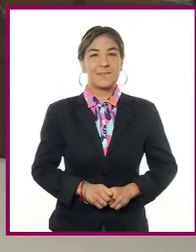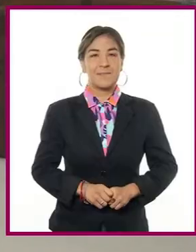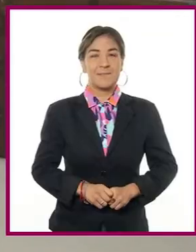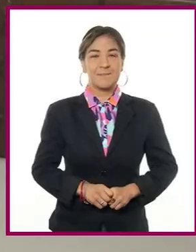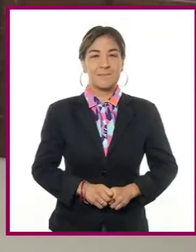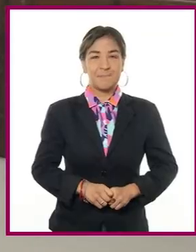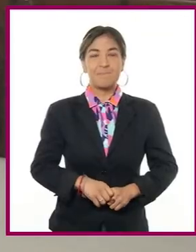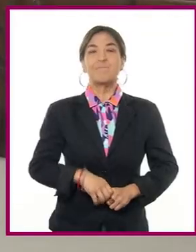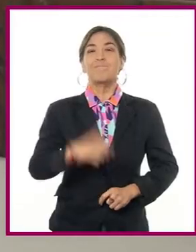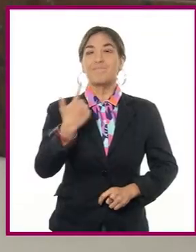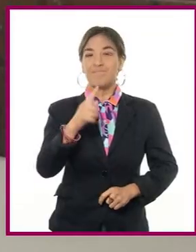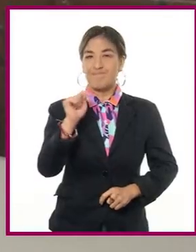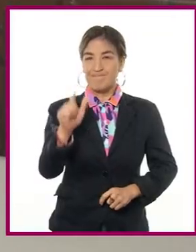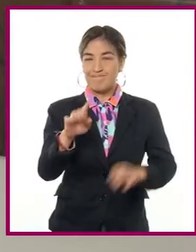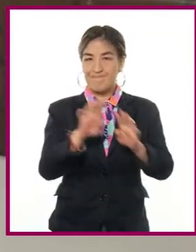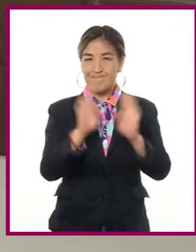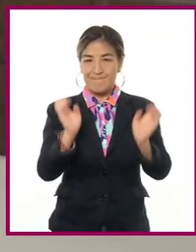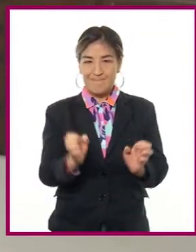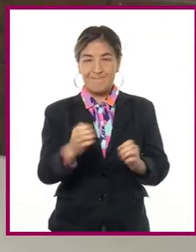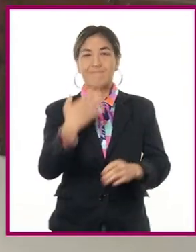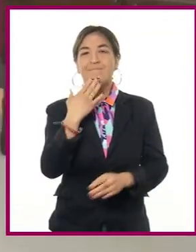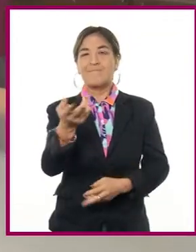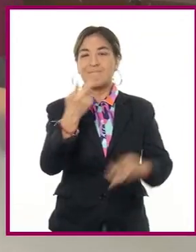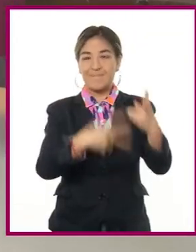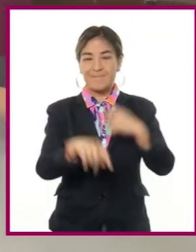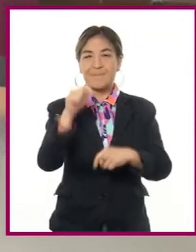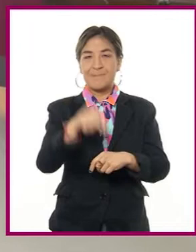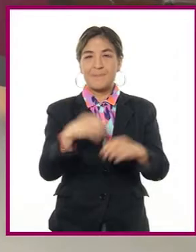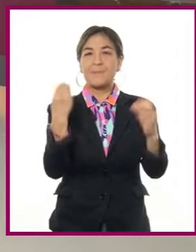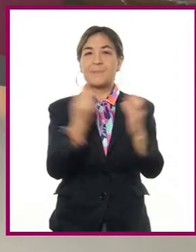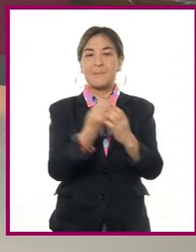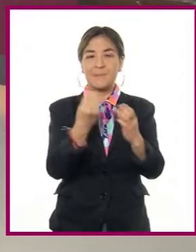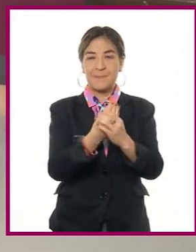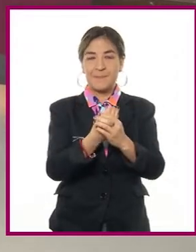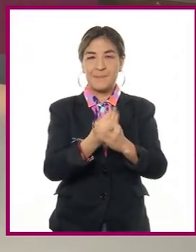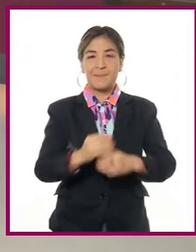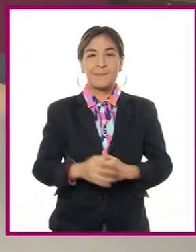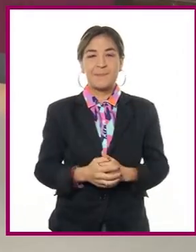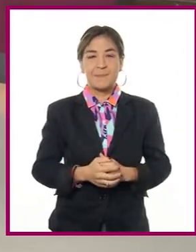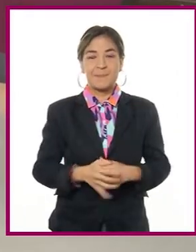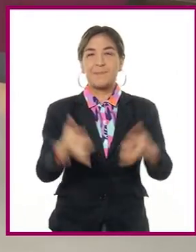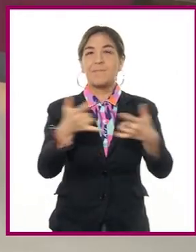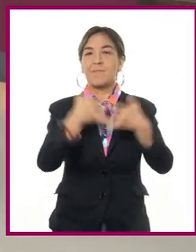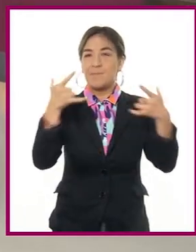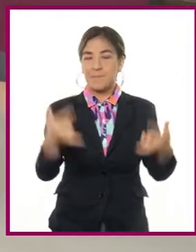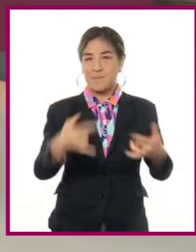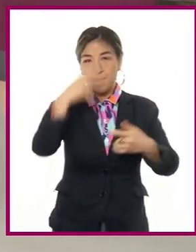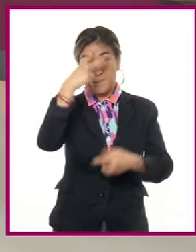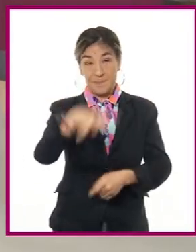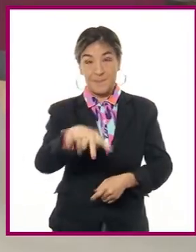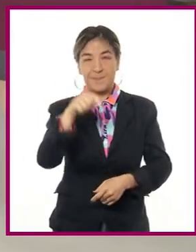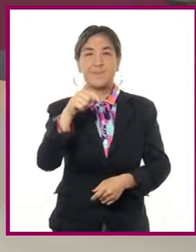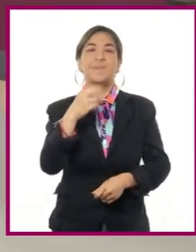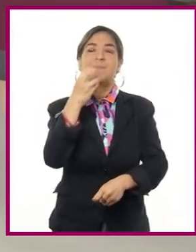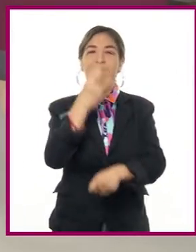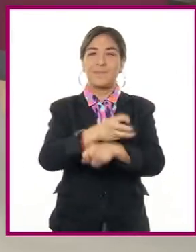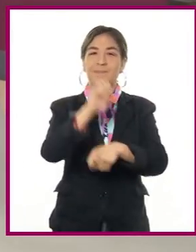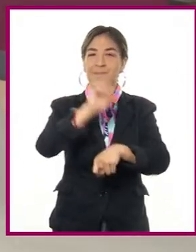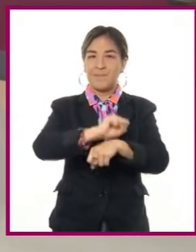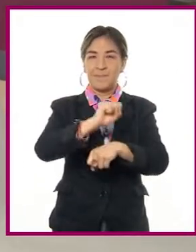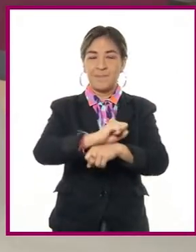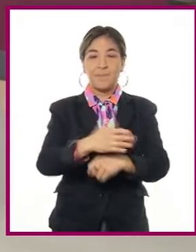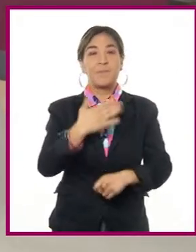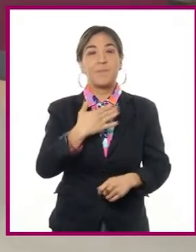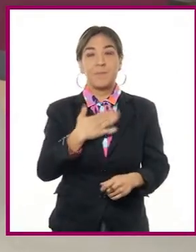¿Qué tal? ¿Cómo están? Es un gusto darles la bienvenida a una sesión más de la asignatura Historia de México, tercer grado. Soy